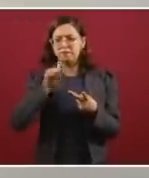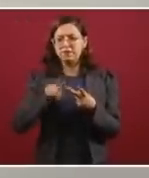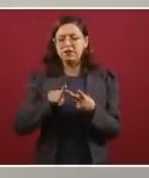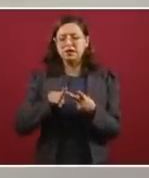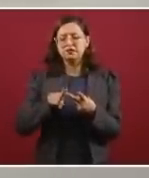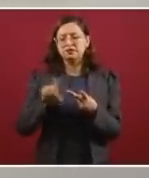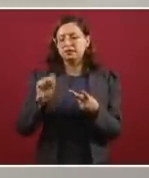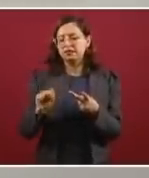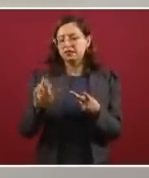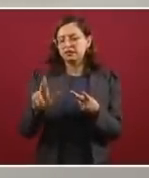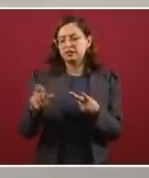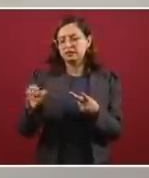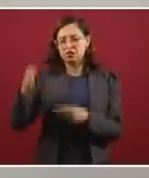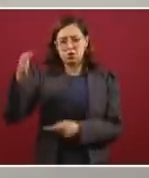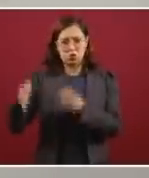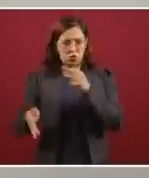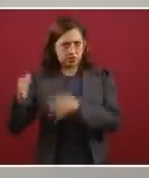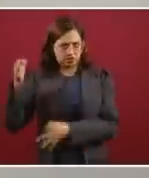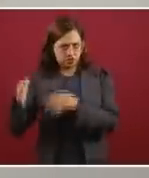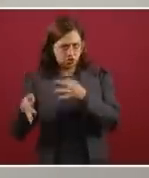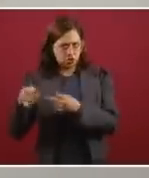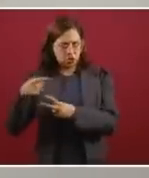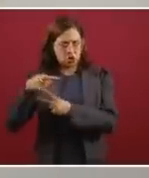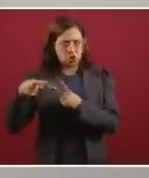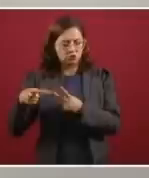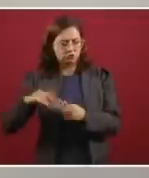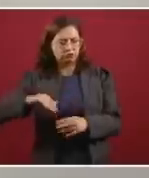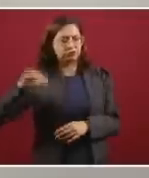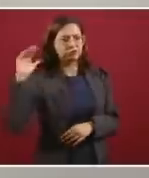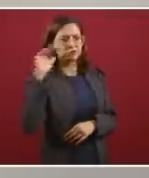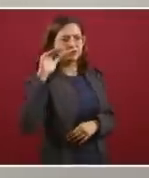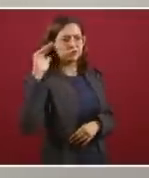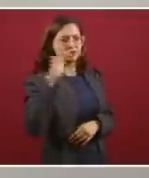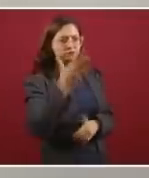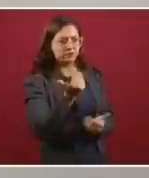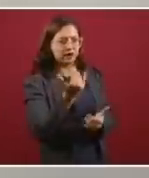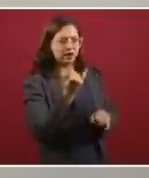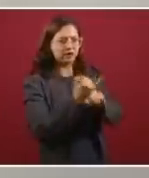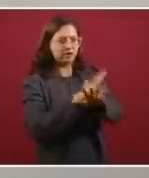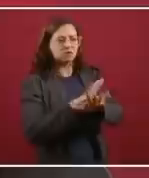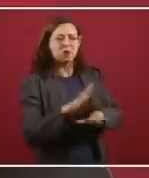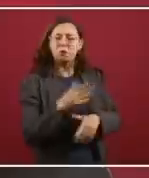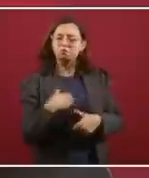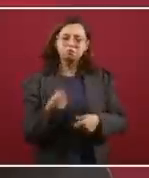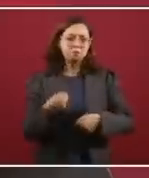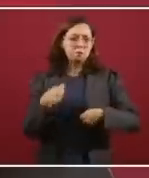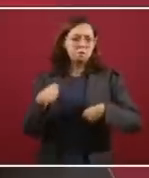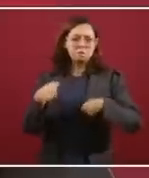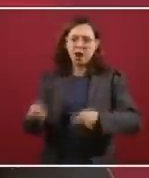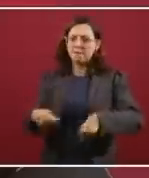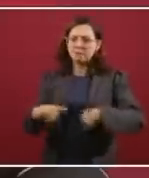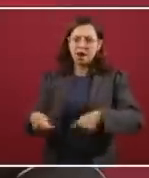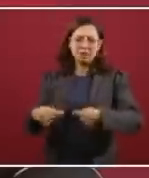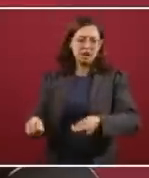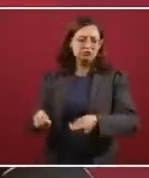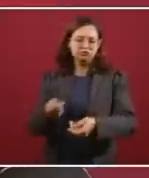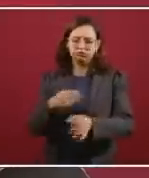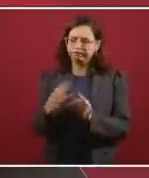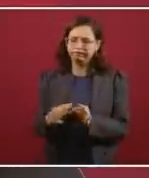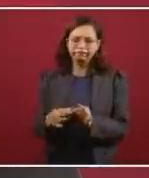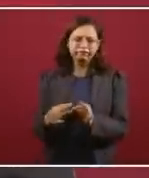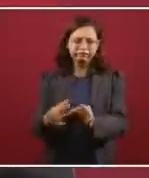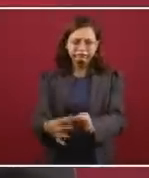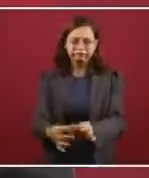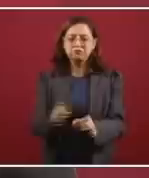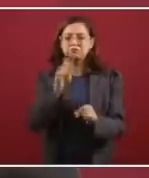Exteriores. Y lo mismo, aunque no depende del titular del Ejecutivo en Estados Unidos, sino que es, como acá ya